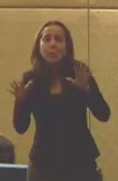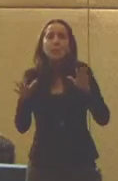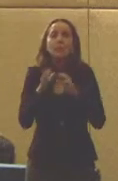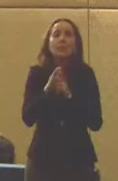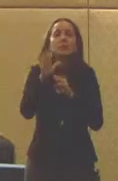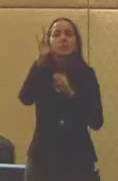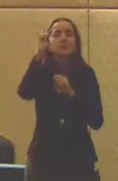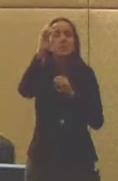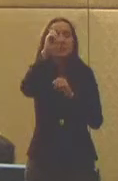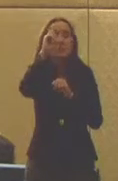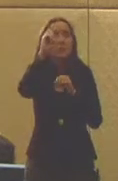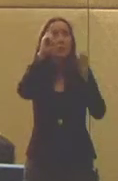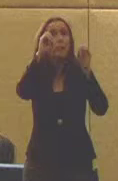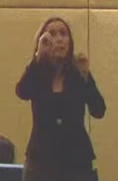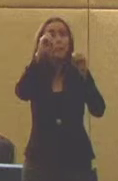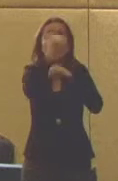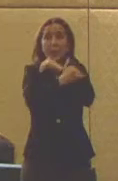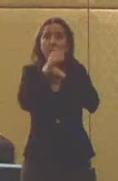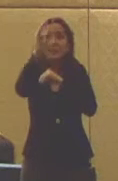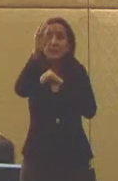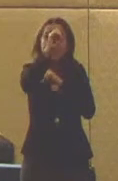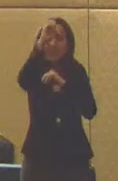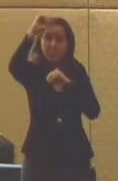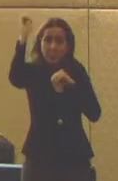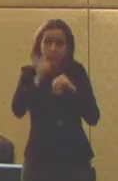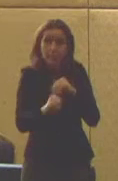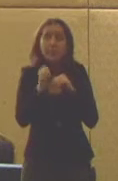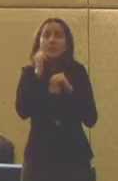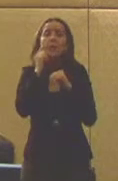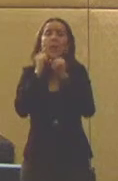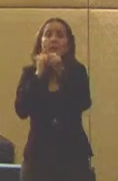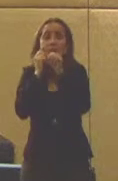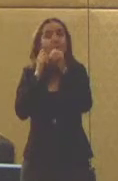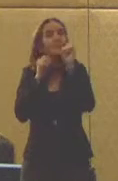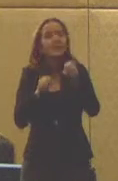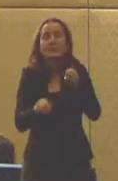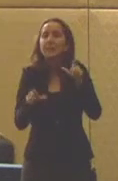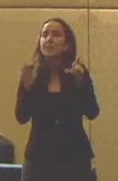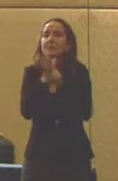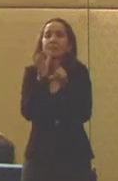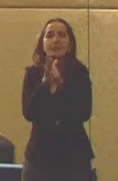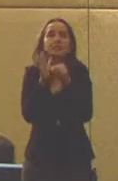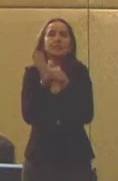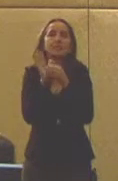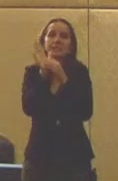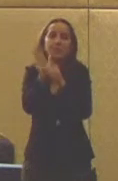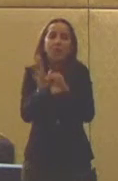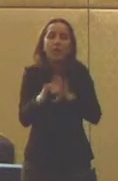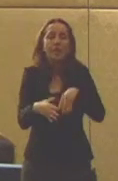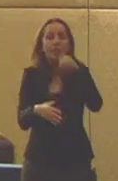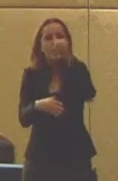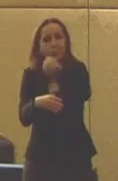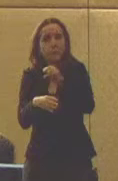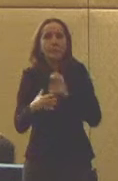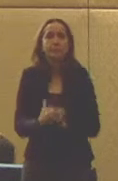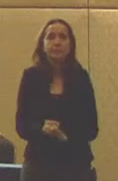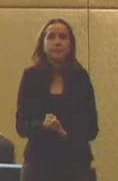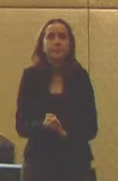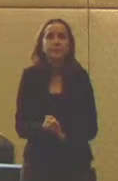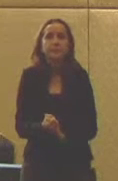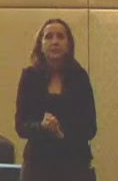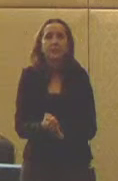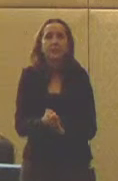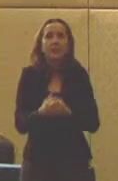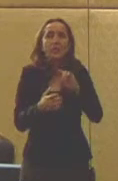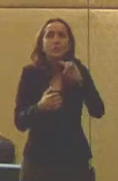70% de los países, por ley, tiene que incorporar la reducción de riesgo en sus inversiones. Sin embargo,